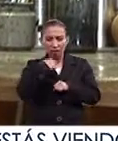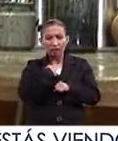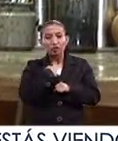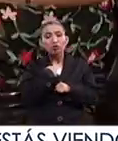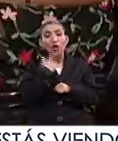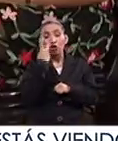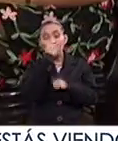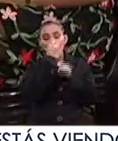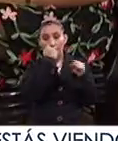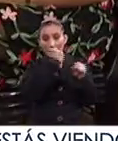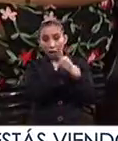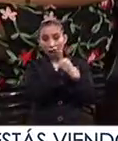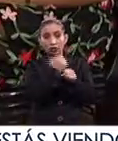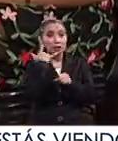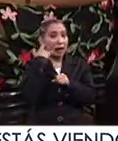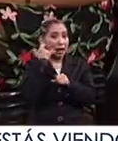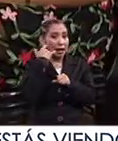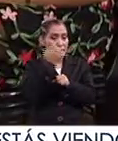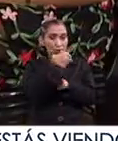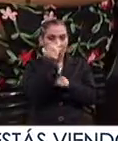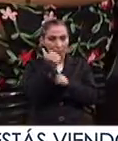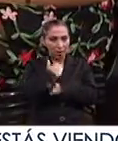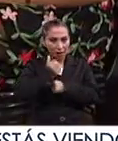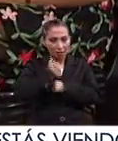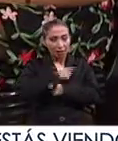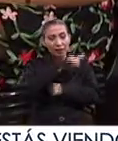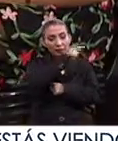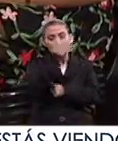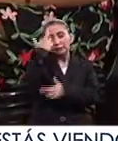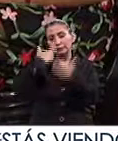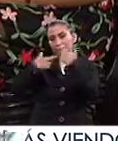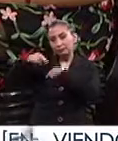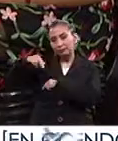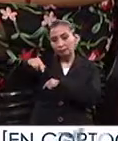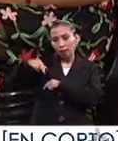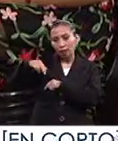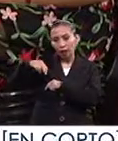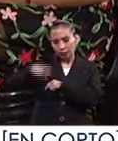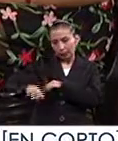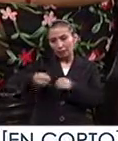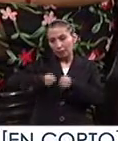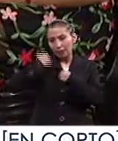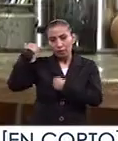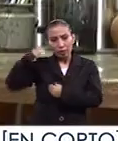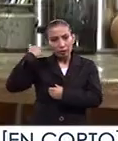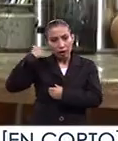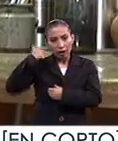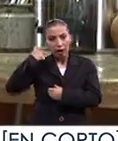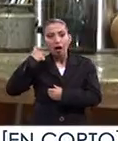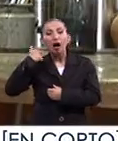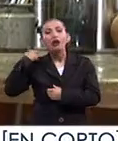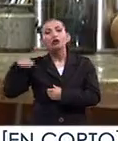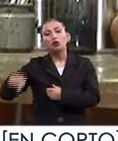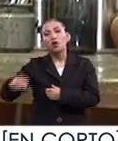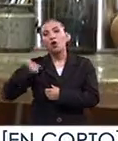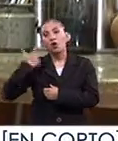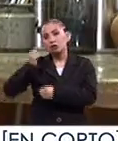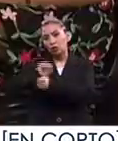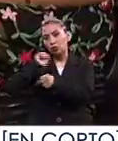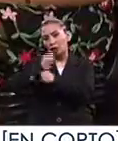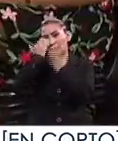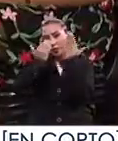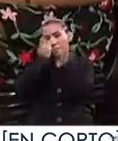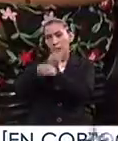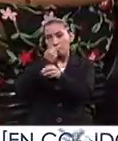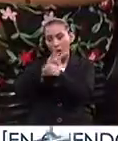Hice 2 años en Los Ángeles, en una escuela militar, y después regresé ya a vivir a Guadalajara, donde hice mi secundaria,